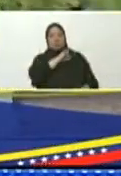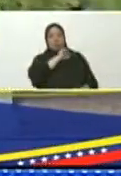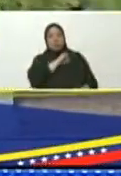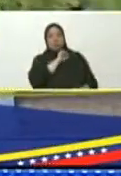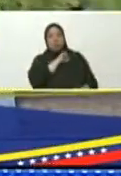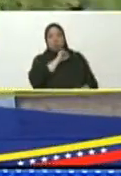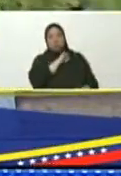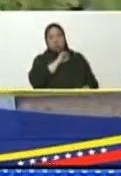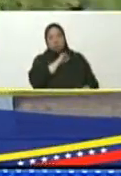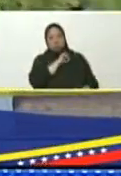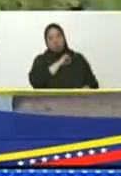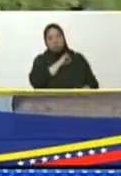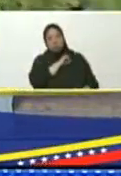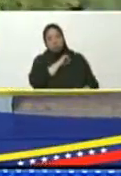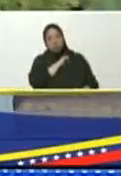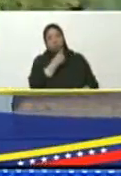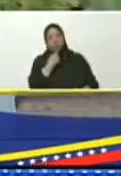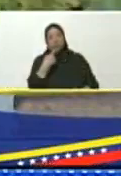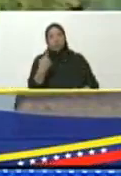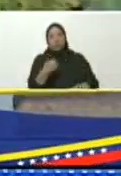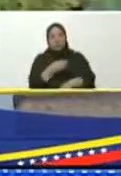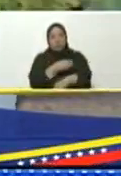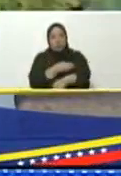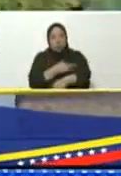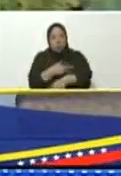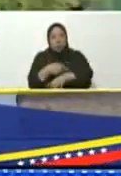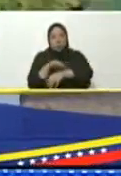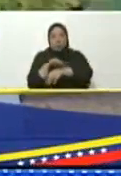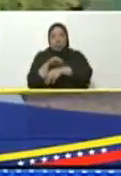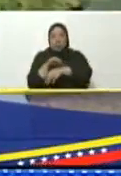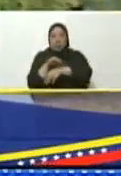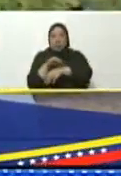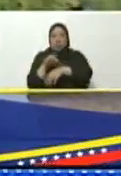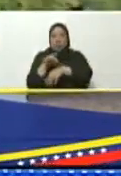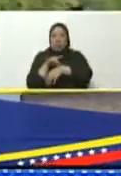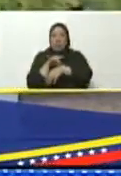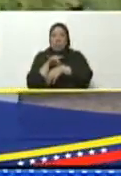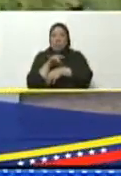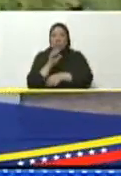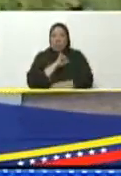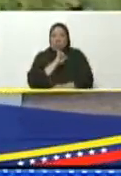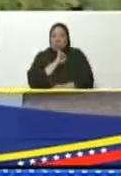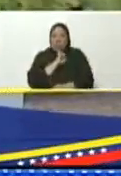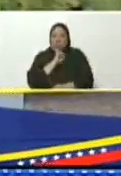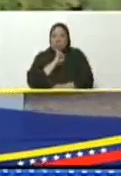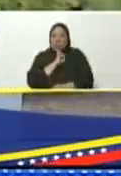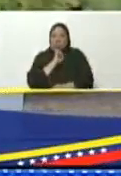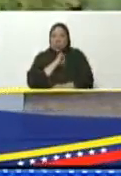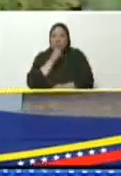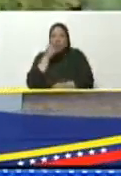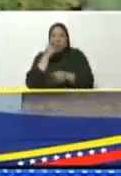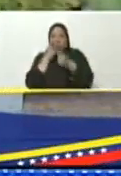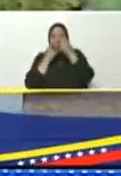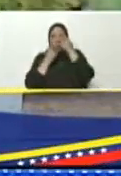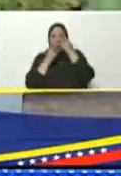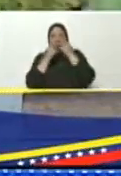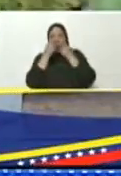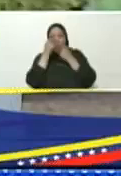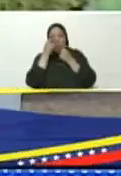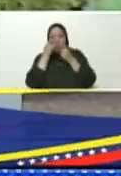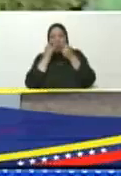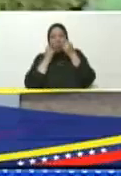Todavía lo digo y me entra una cosa que no sé qué. Unas ganas de llorar, una cosa ahí